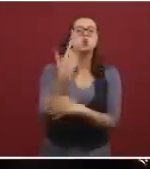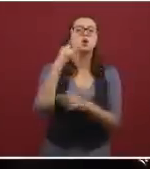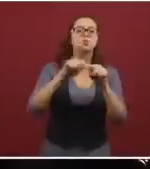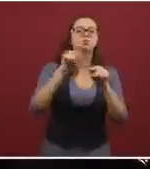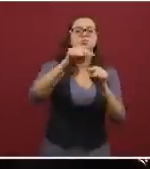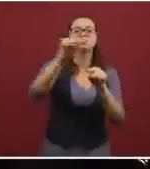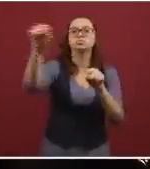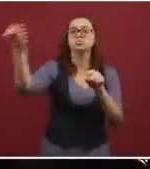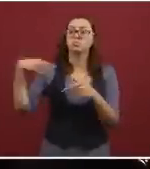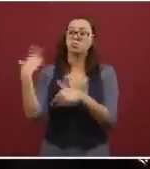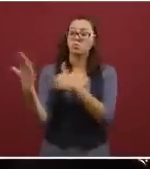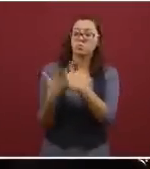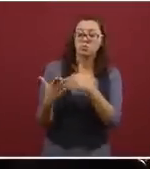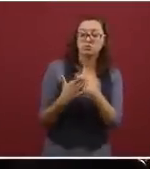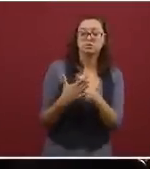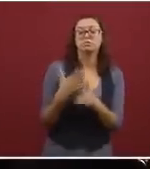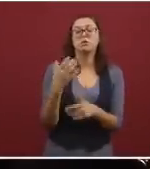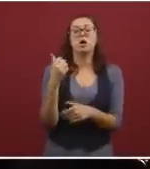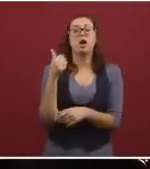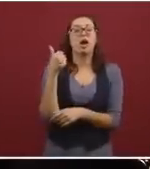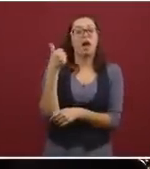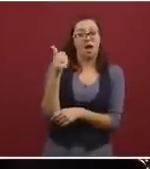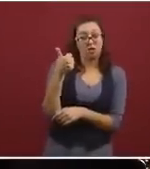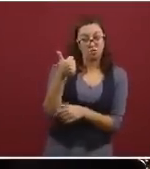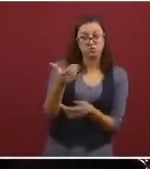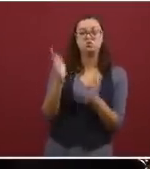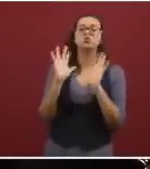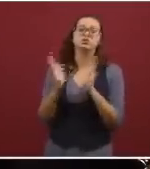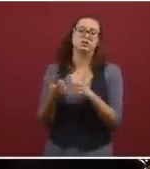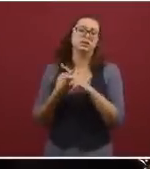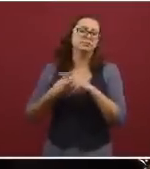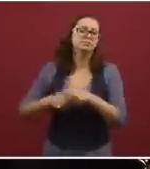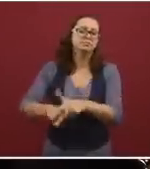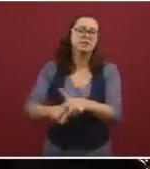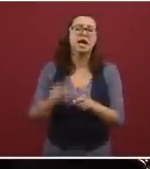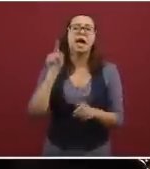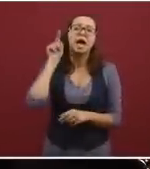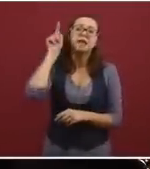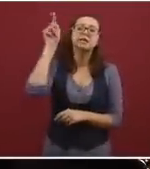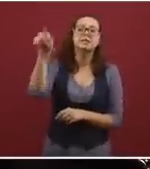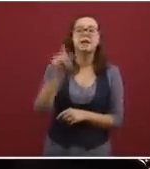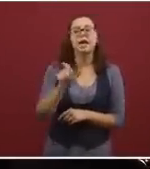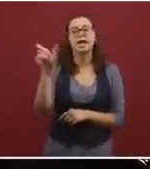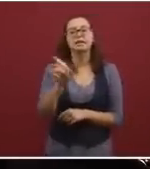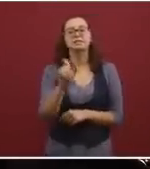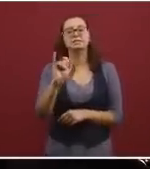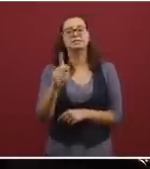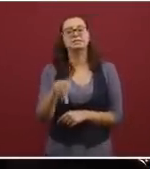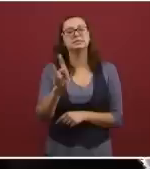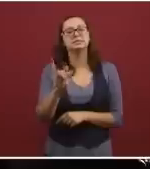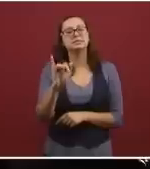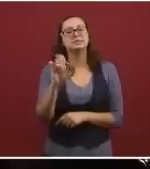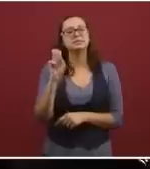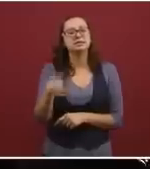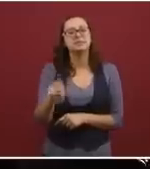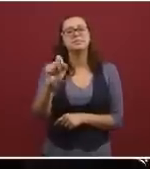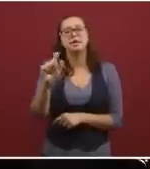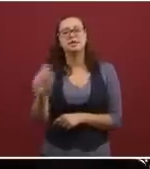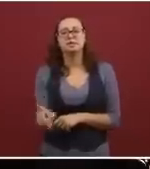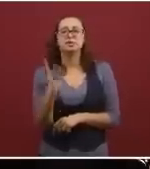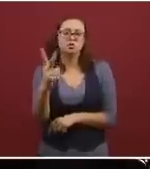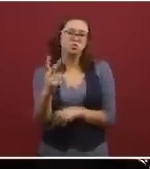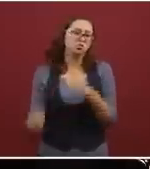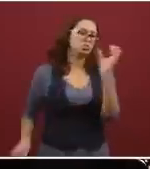tenemos los primeros barriles de aceite del campo del pozo Chiquín, que es de un campo nuevo, Chiquín